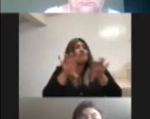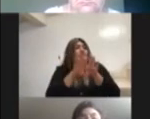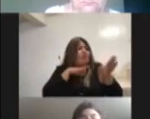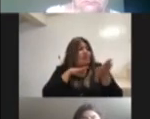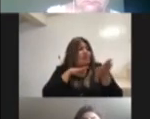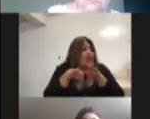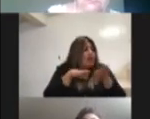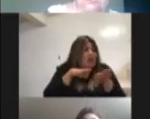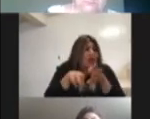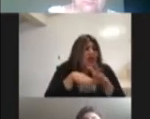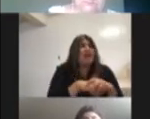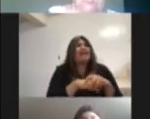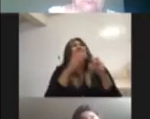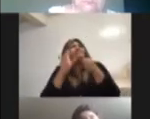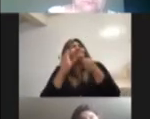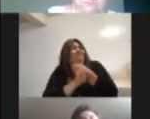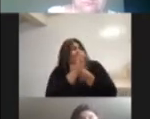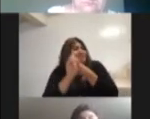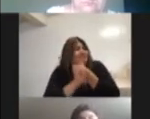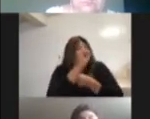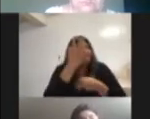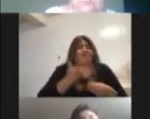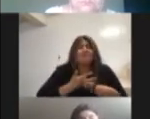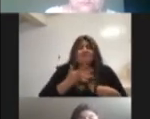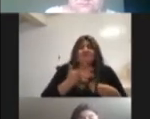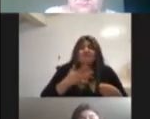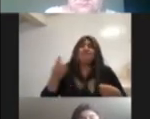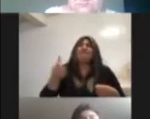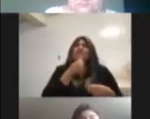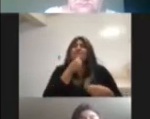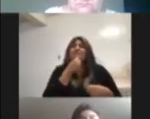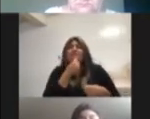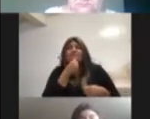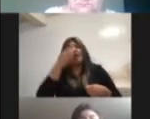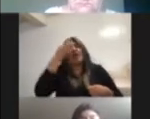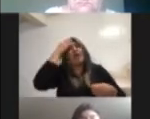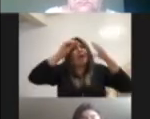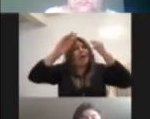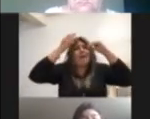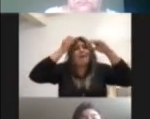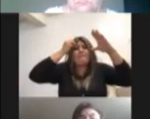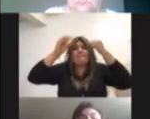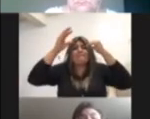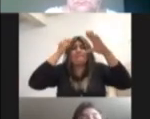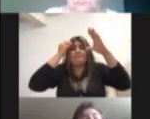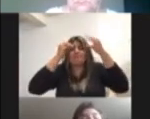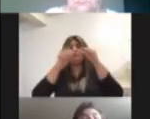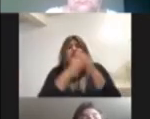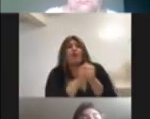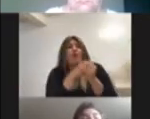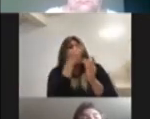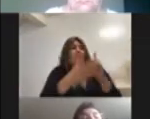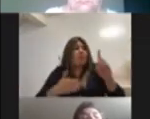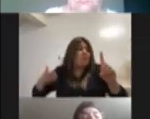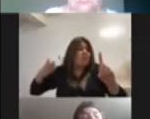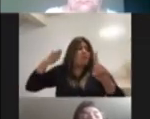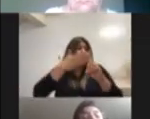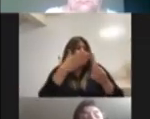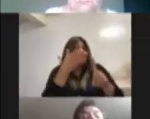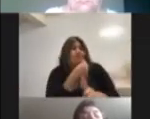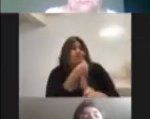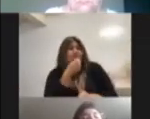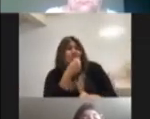de partida para el aprendizaje programado, objetivos más específicos de los niños que pueden